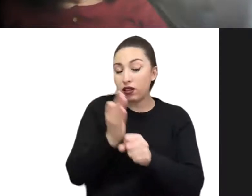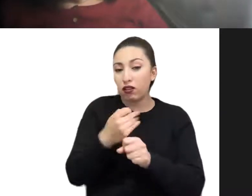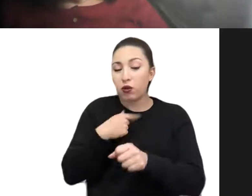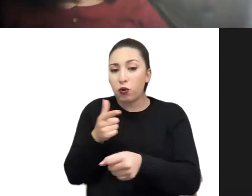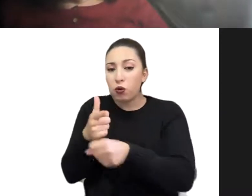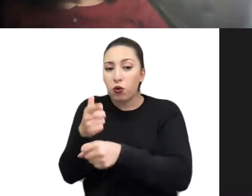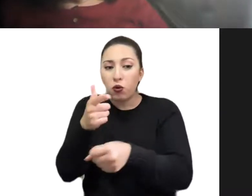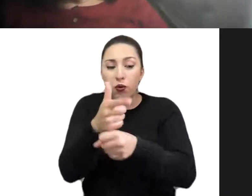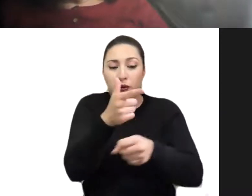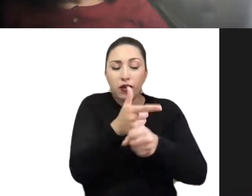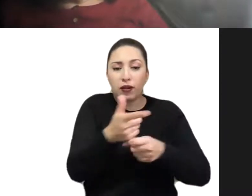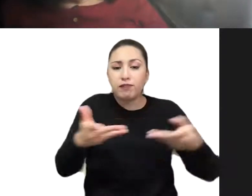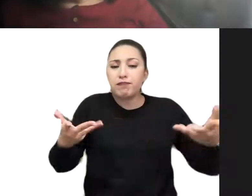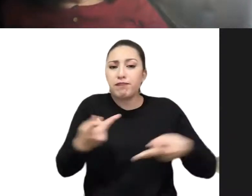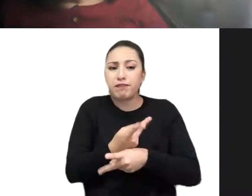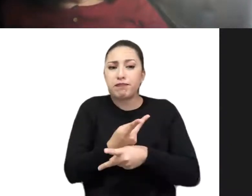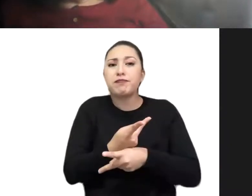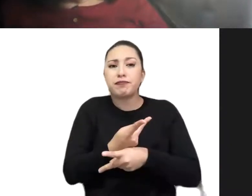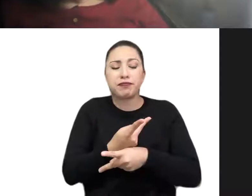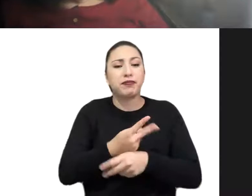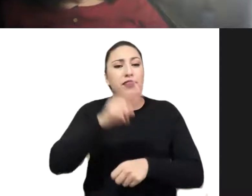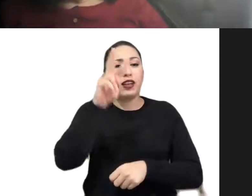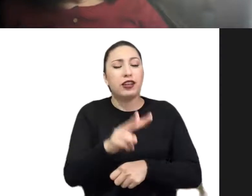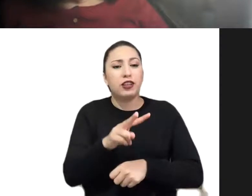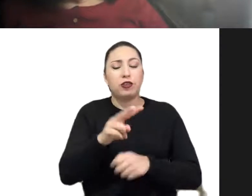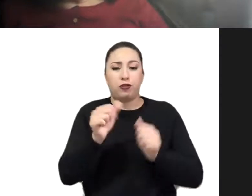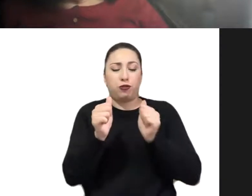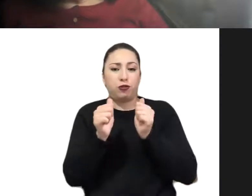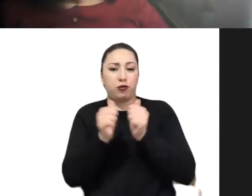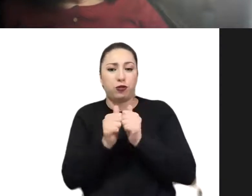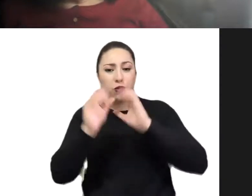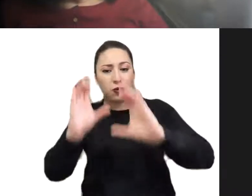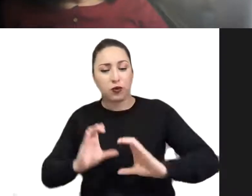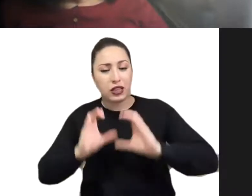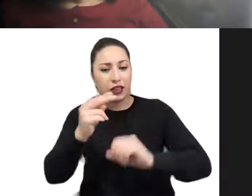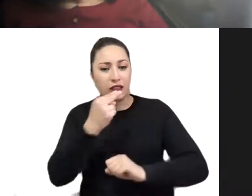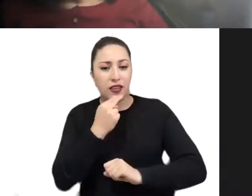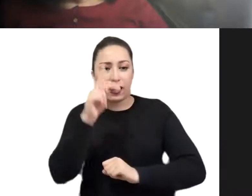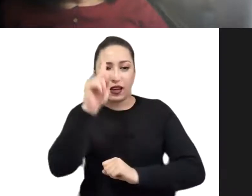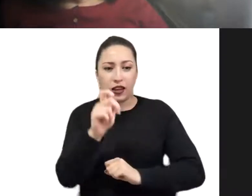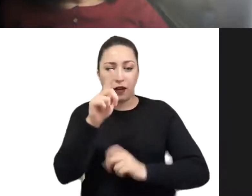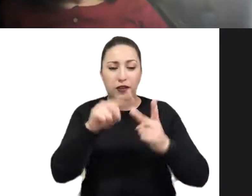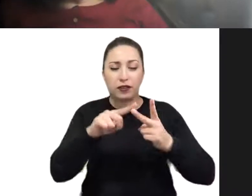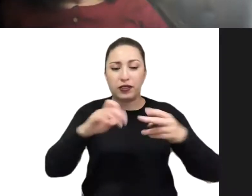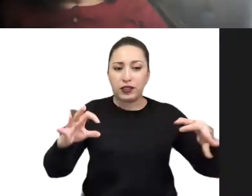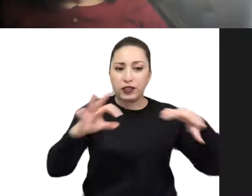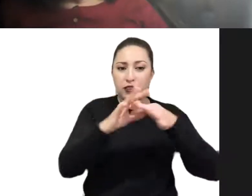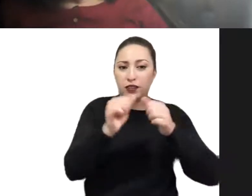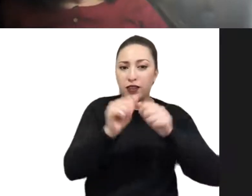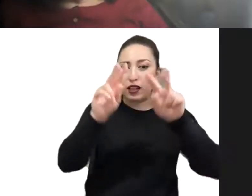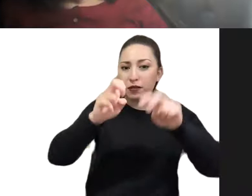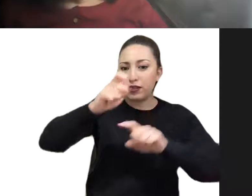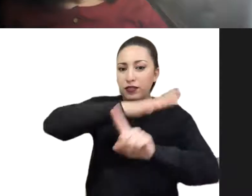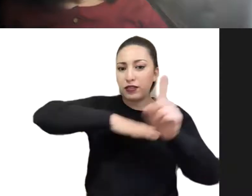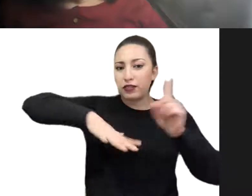ese vínculo tan fuerte que existe entre la gestión y el acceso al agua potable y el cambio climático, como ya